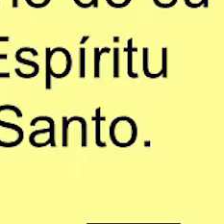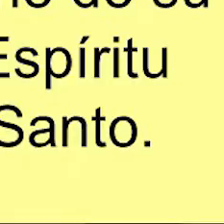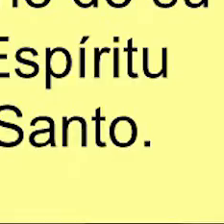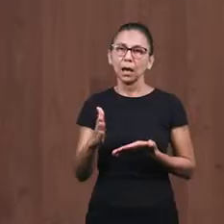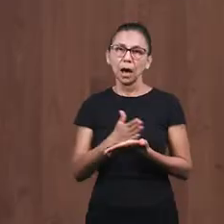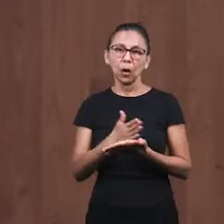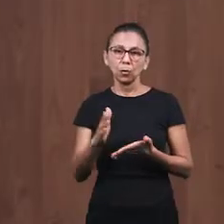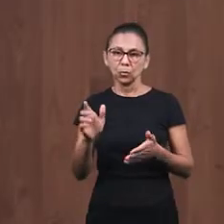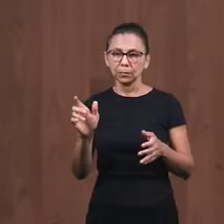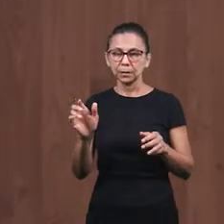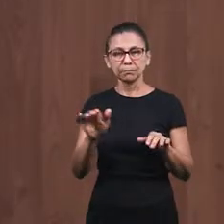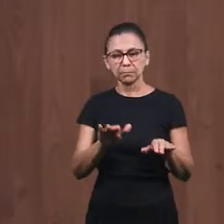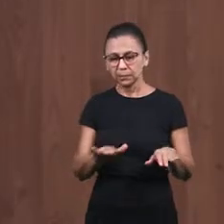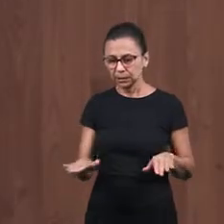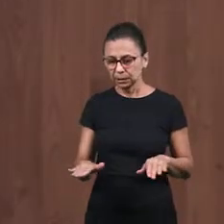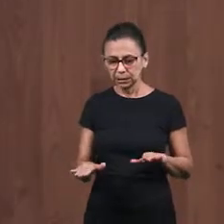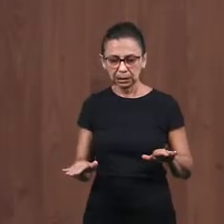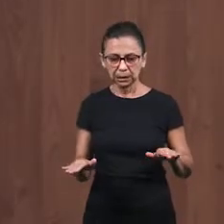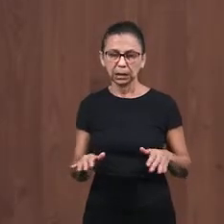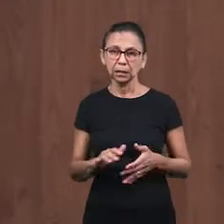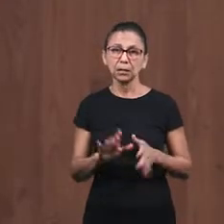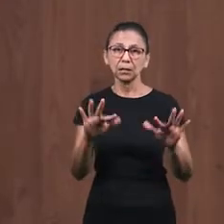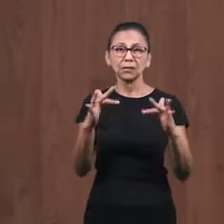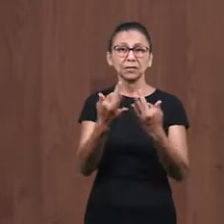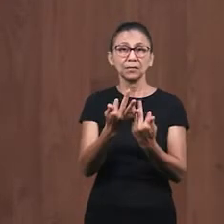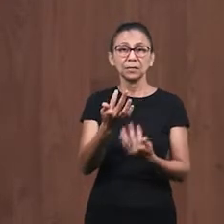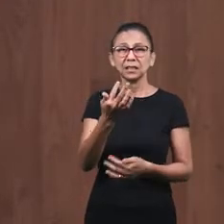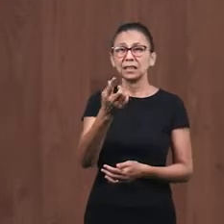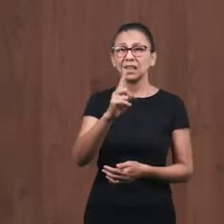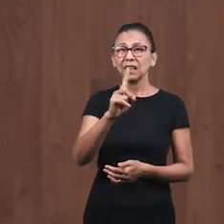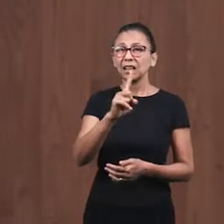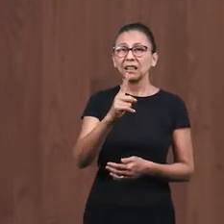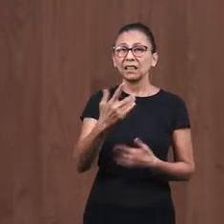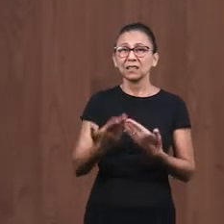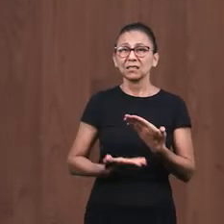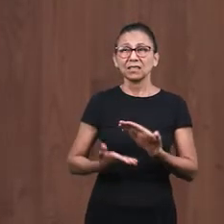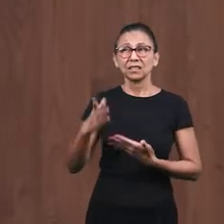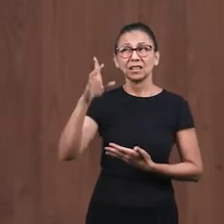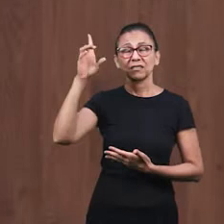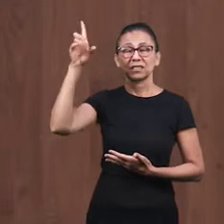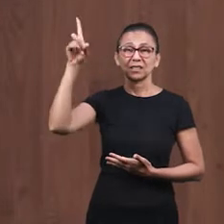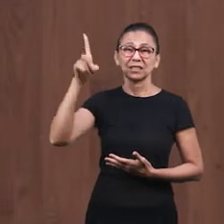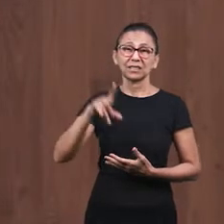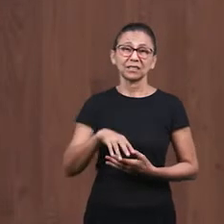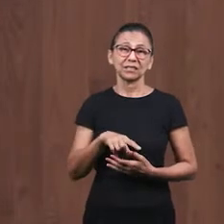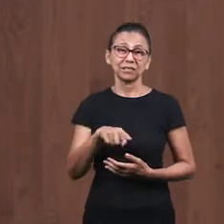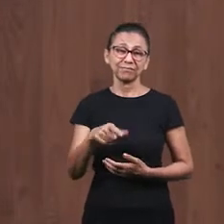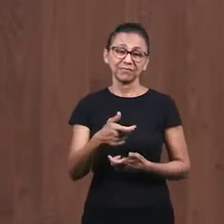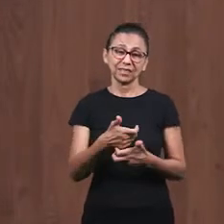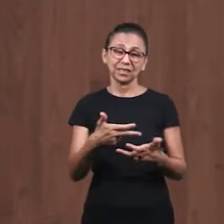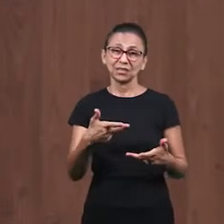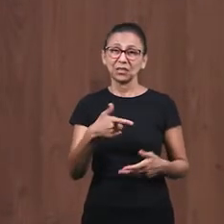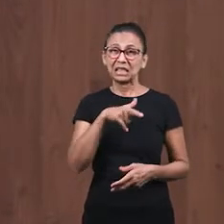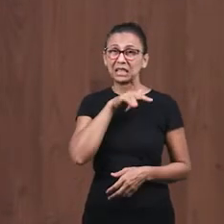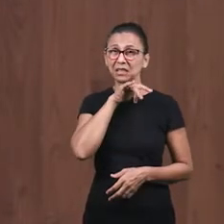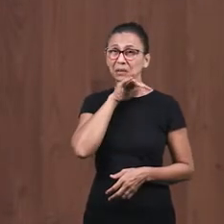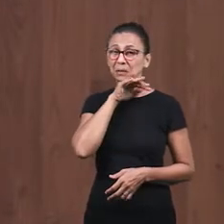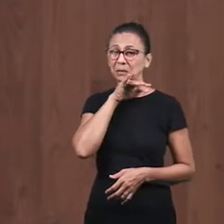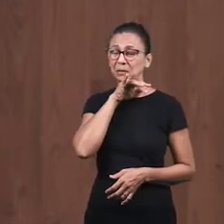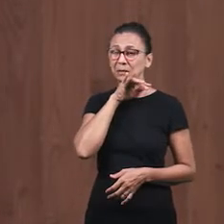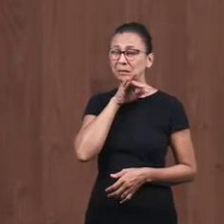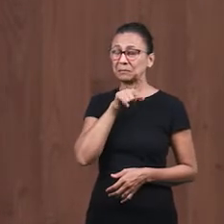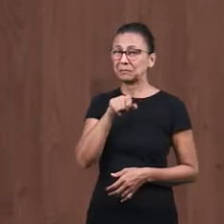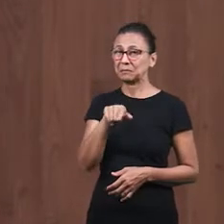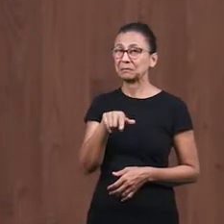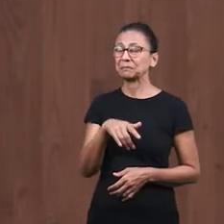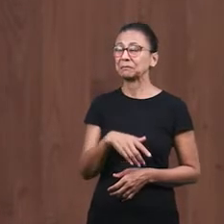han crecido en hogares como el de Timoteo, que no conocen al Señor, que no sirven al Señor,